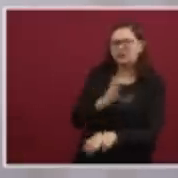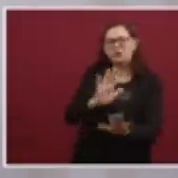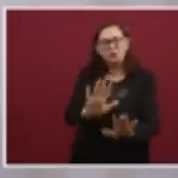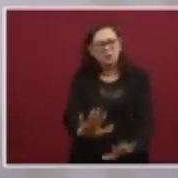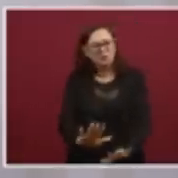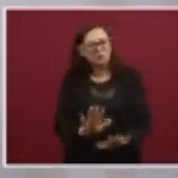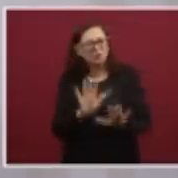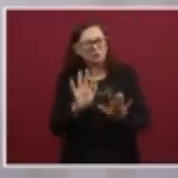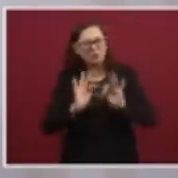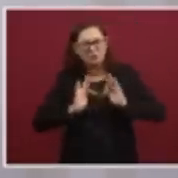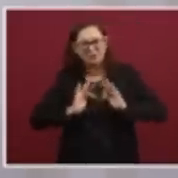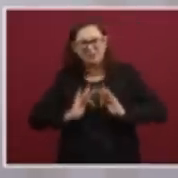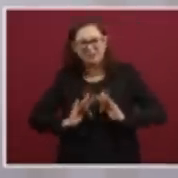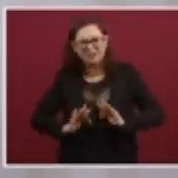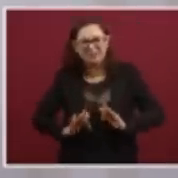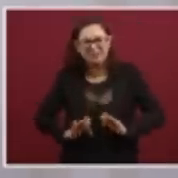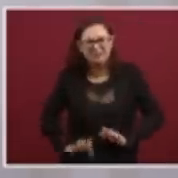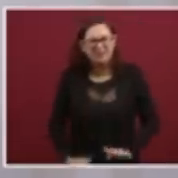que no se